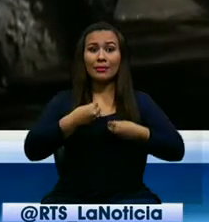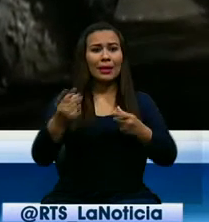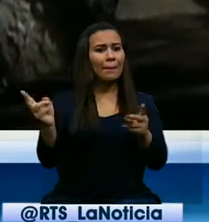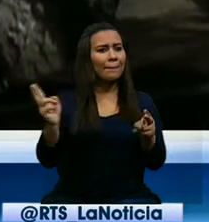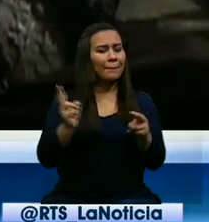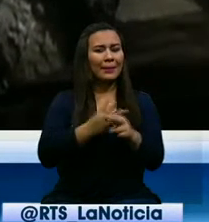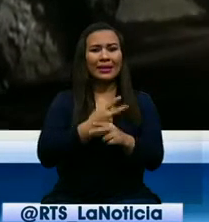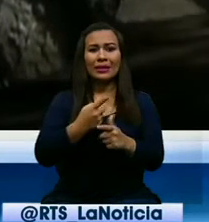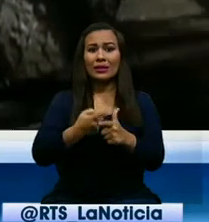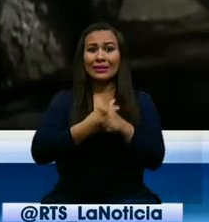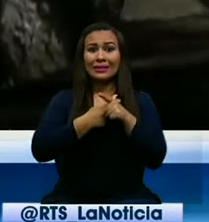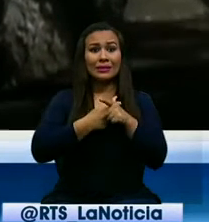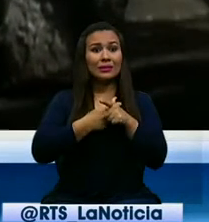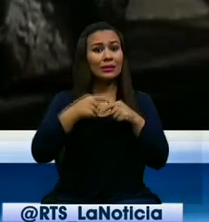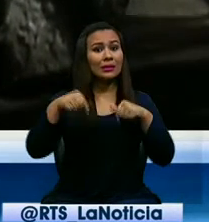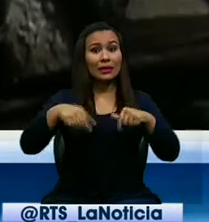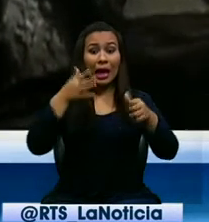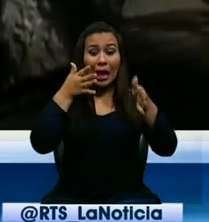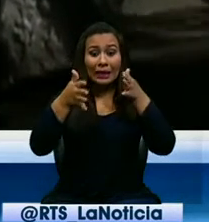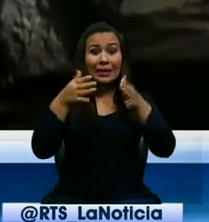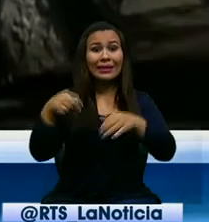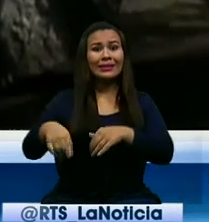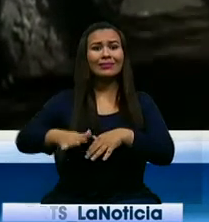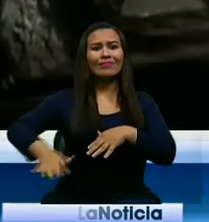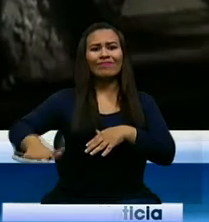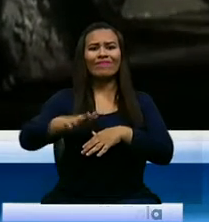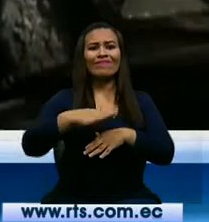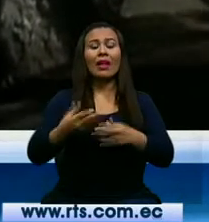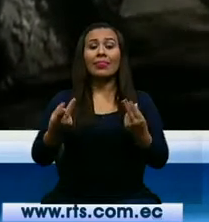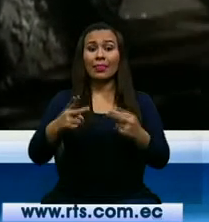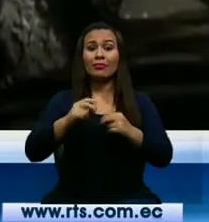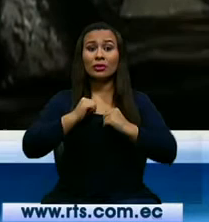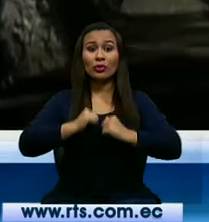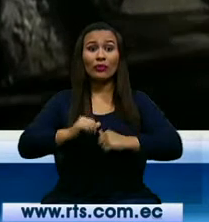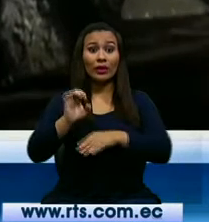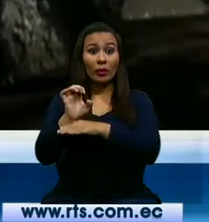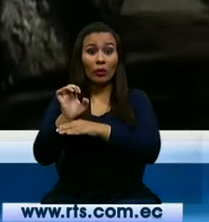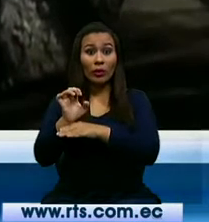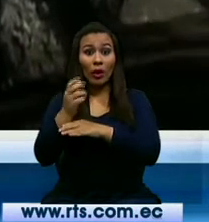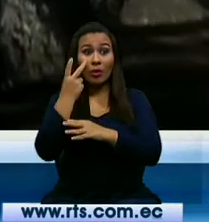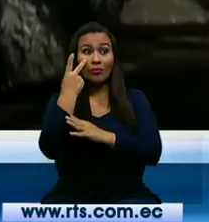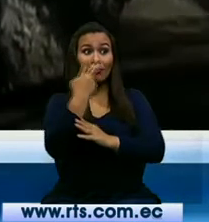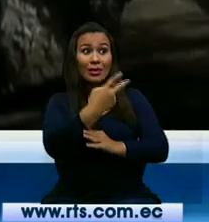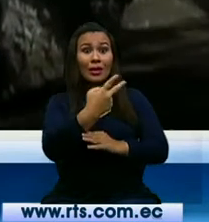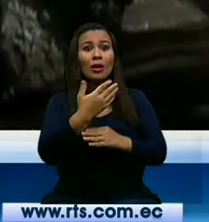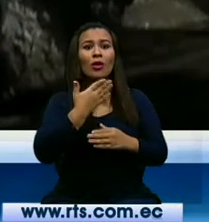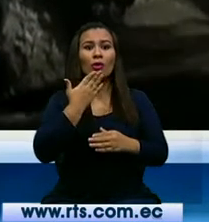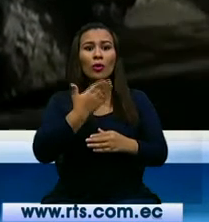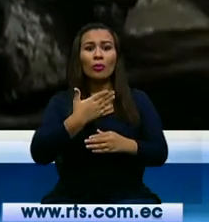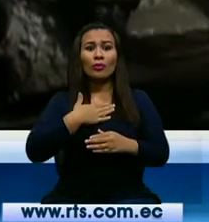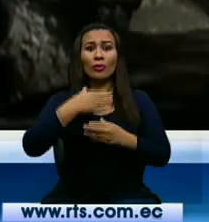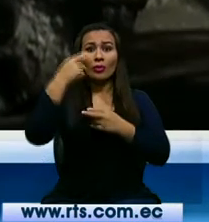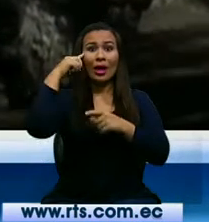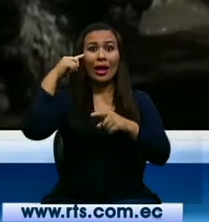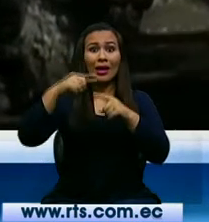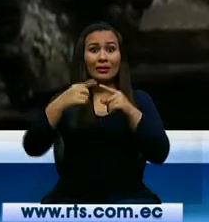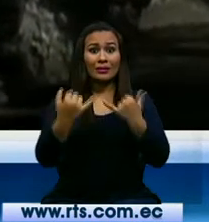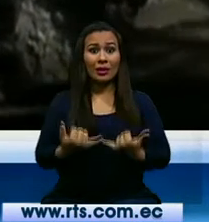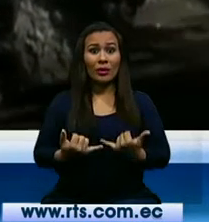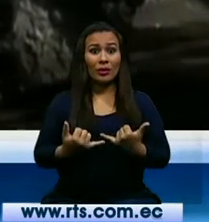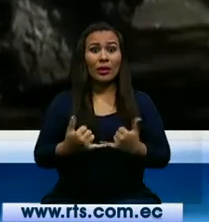todo a nuestro país y también a ustedes, a nuestros hermanos ecuatorianos. Para compartir algunas cifras importantes, hasta el momento más